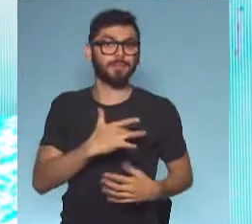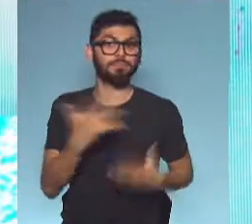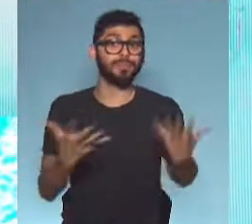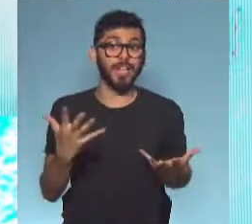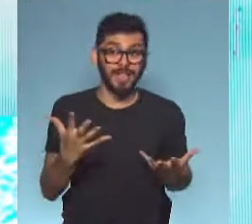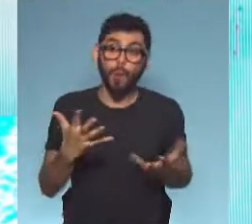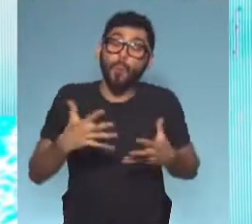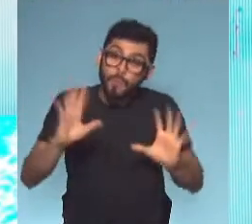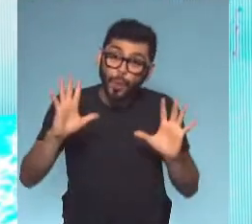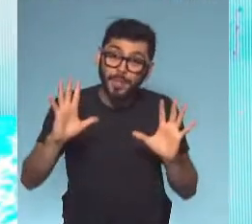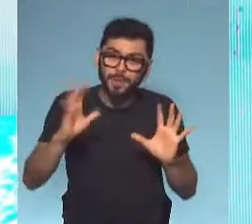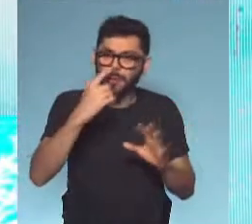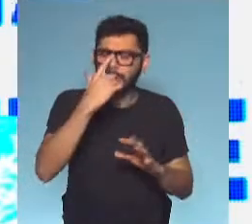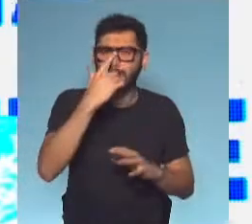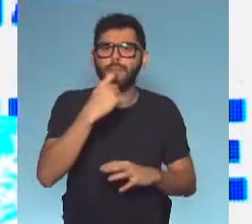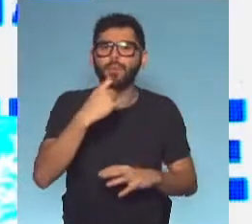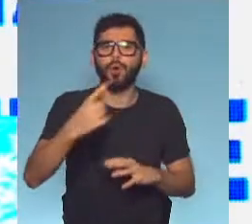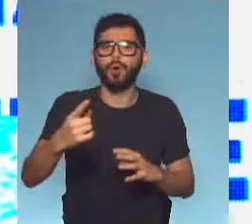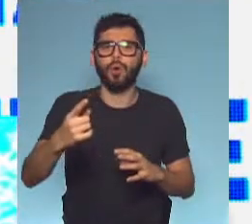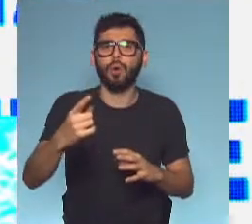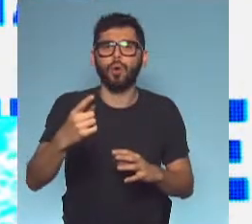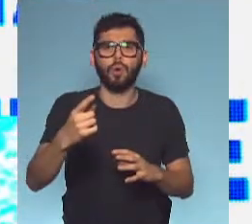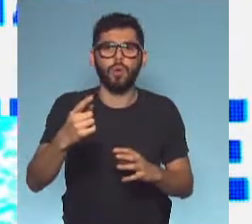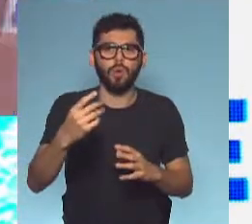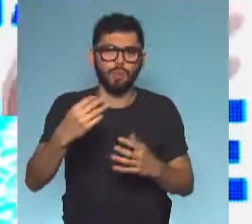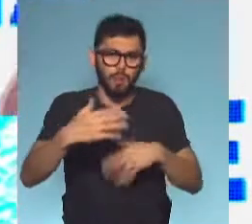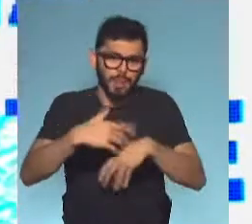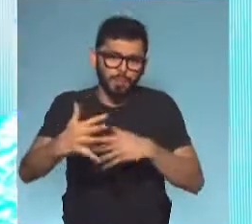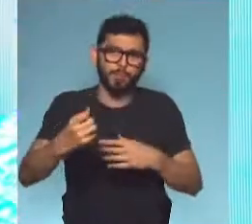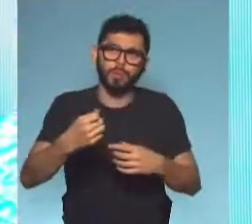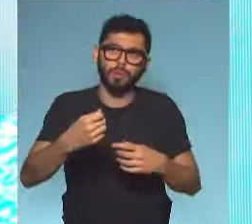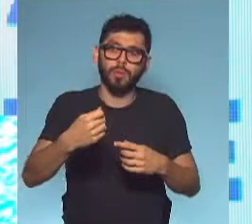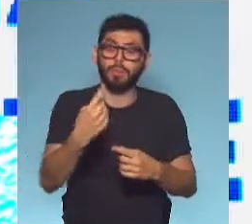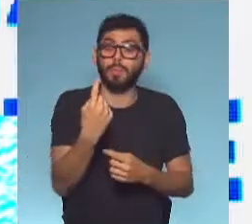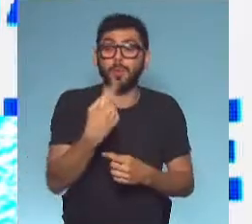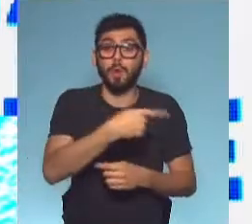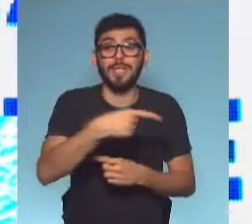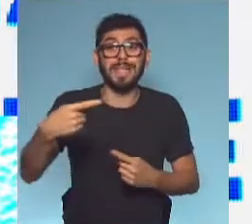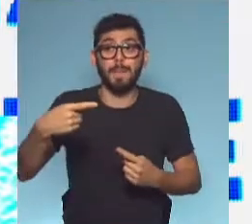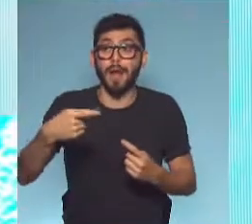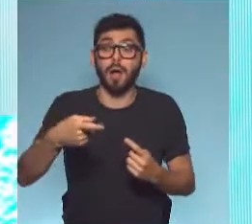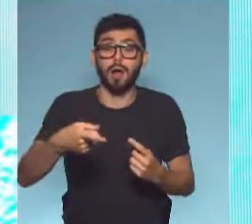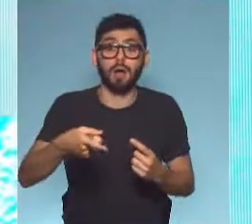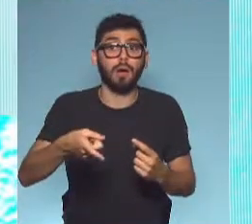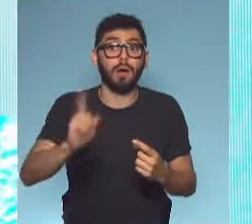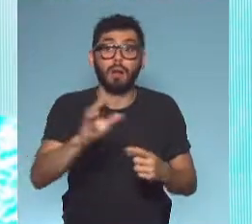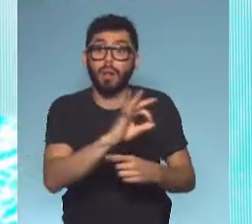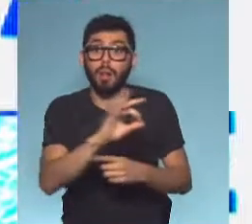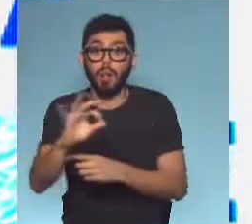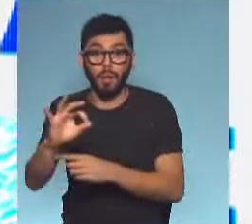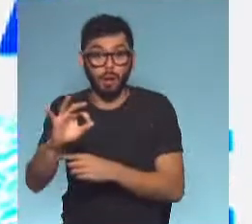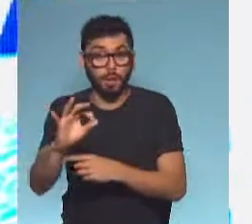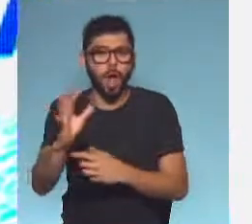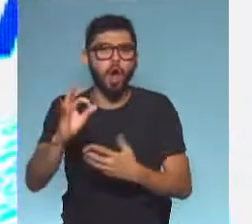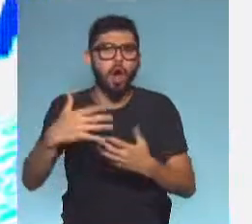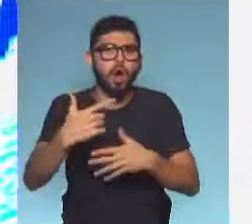cardíaco. Y a la vez ¿Al cuánto tiempo? Porque no, si vos que pasa en una semana, por ejemplo, claro, no me siempre levanto con una erección. Claro, hay